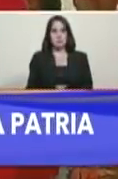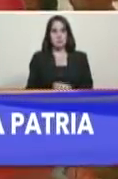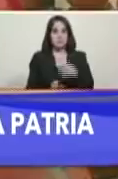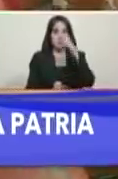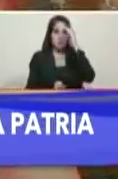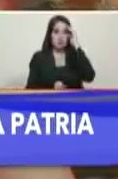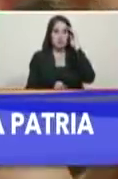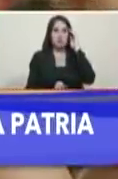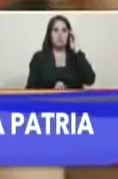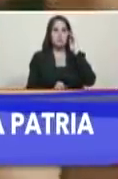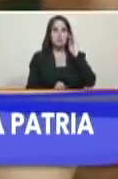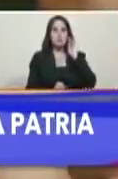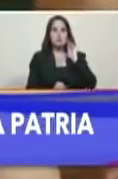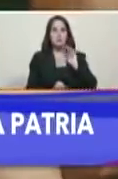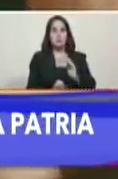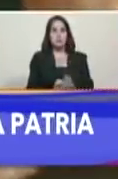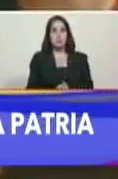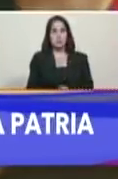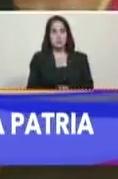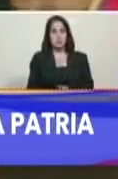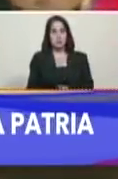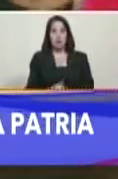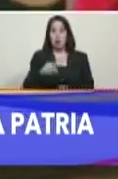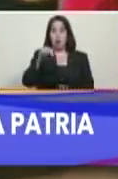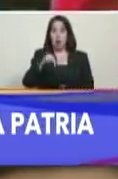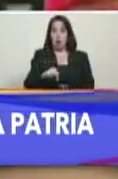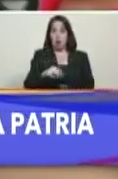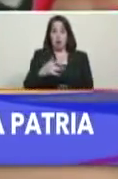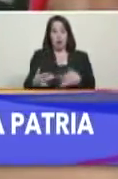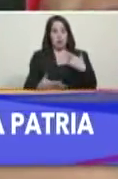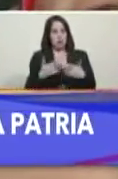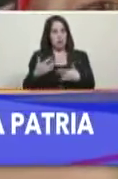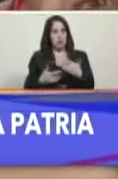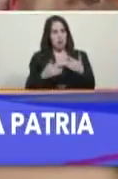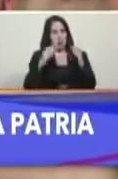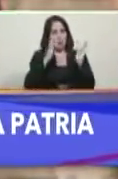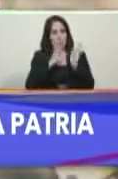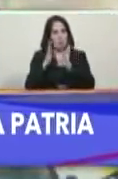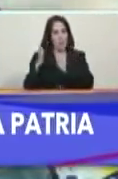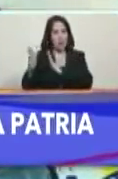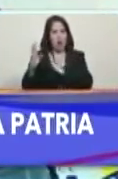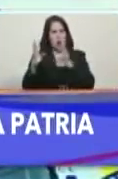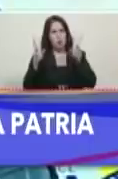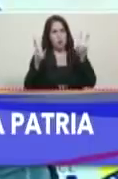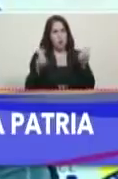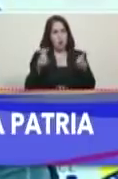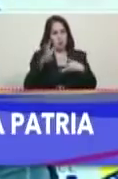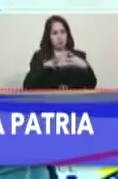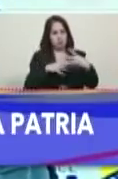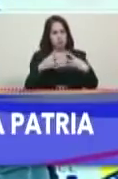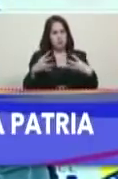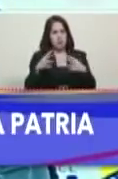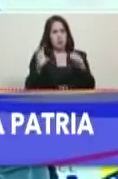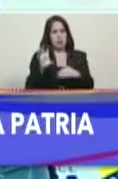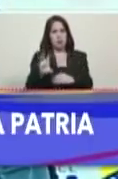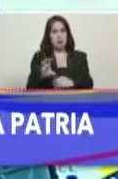Hoy he activado una nueva tabla de protección de Hogares de la Patria.